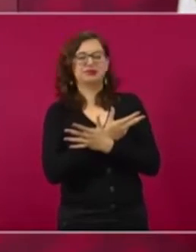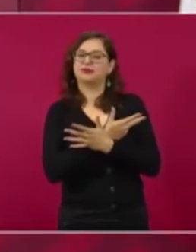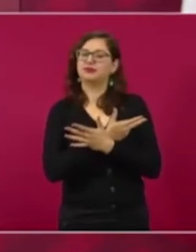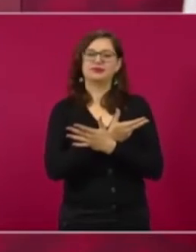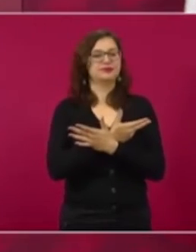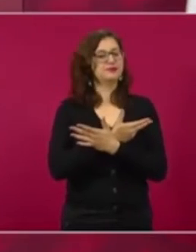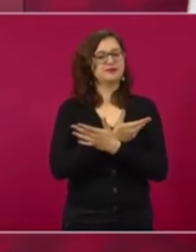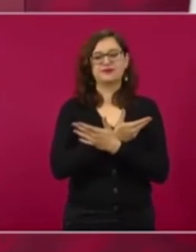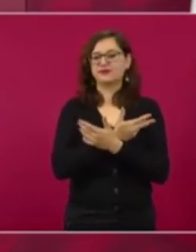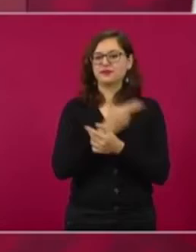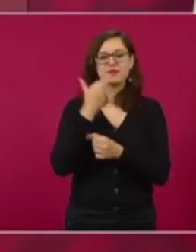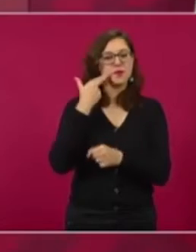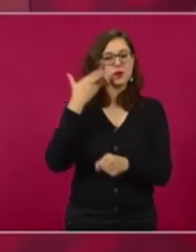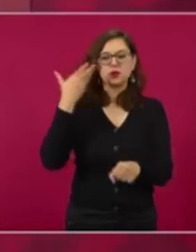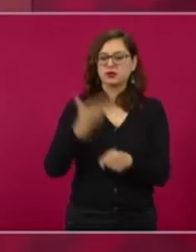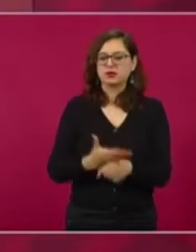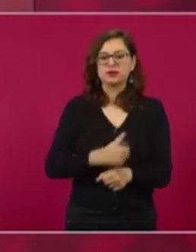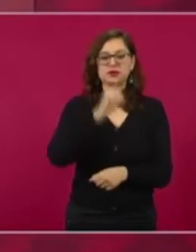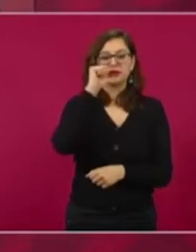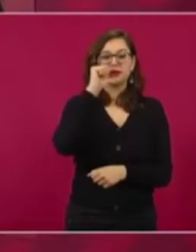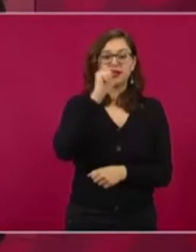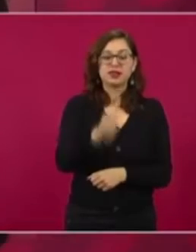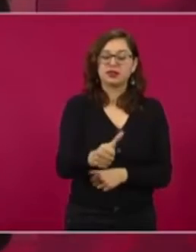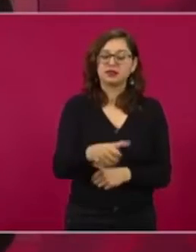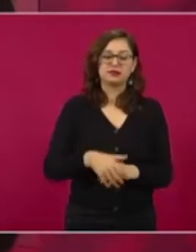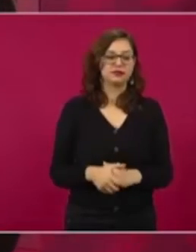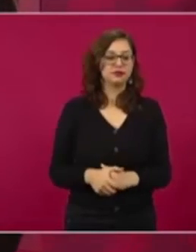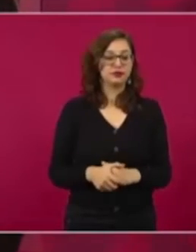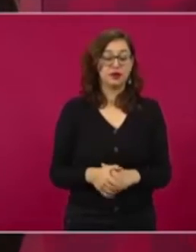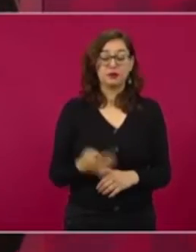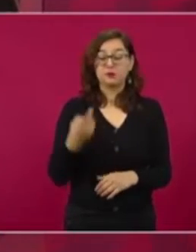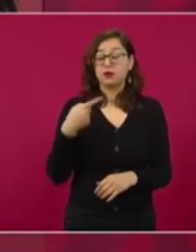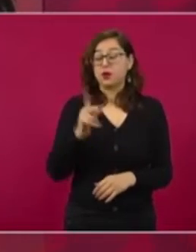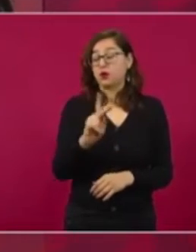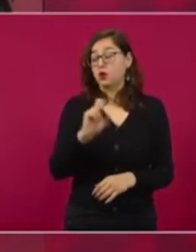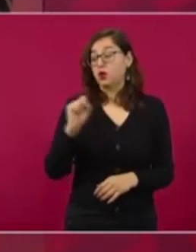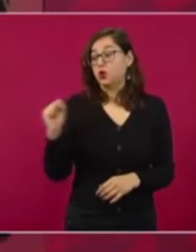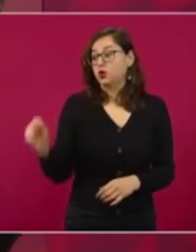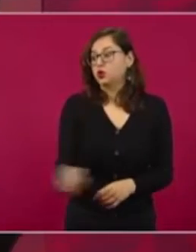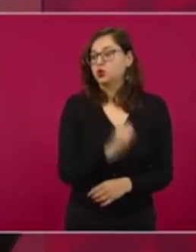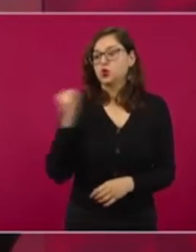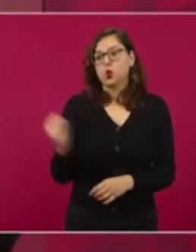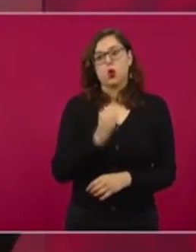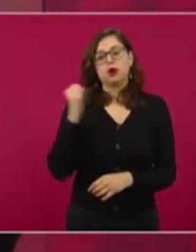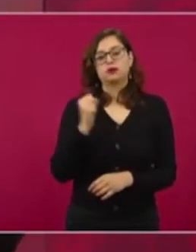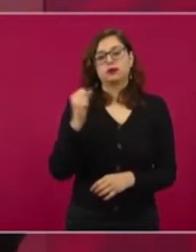Y de milagro no las vendieron,